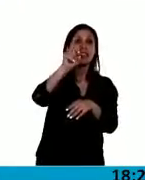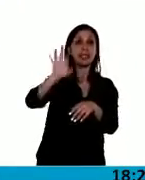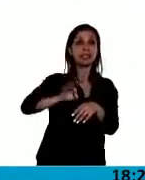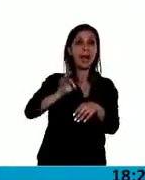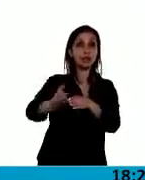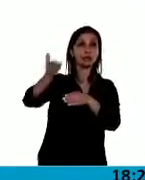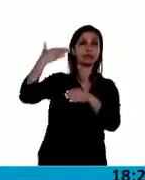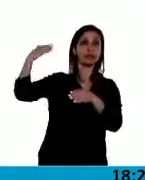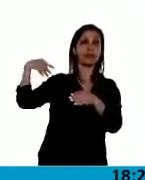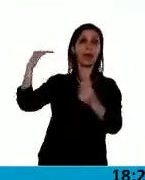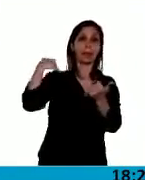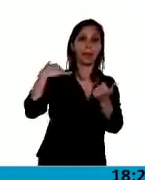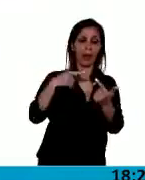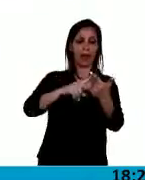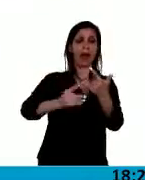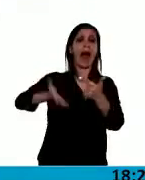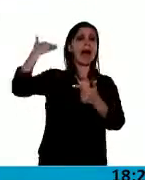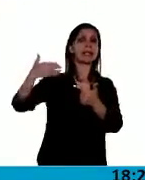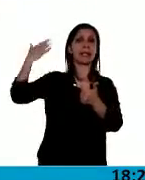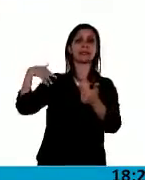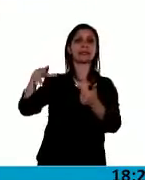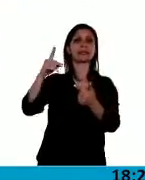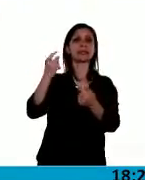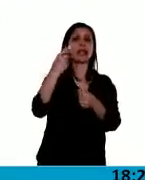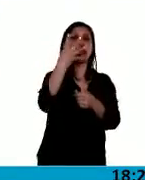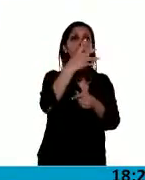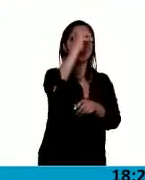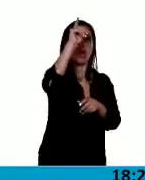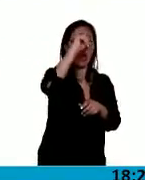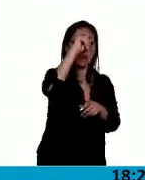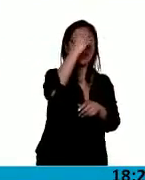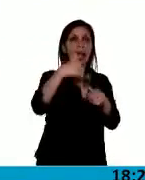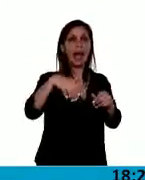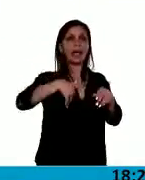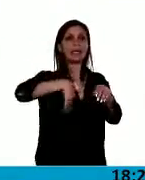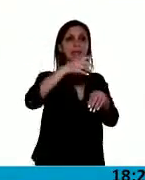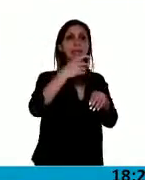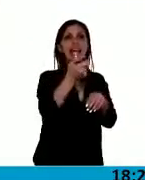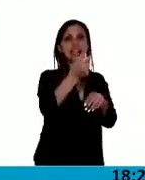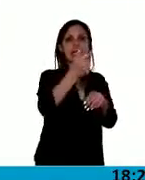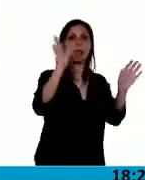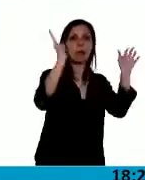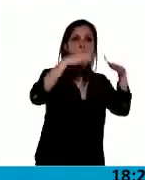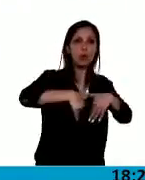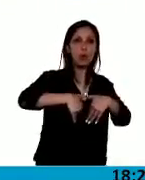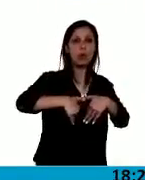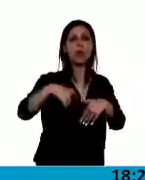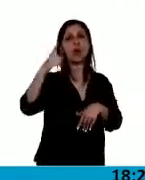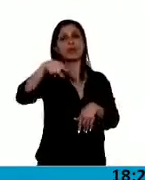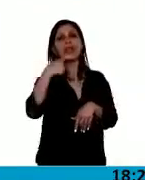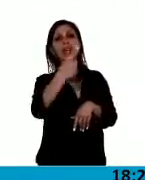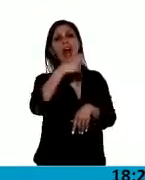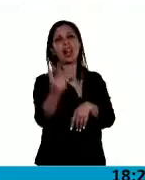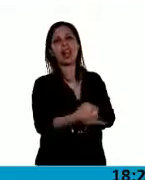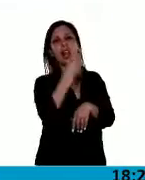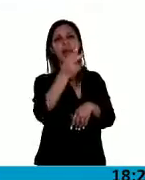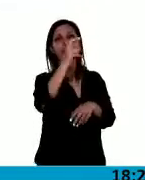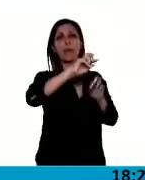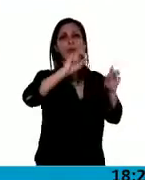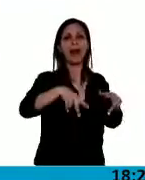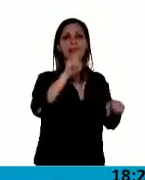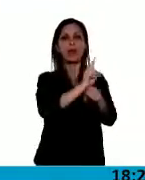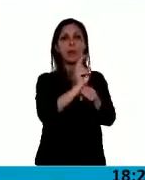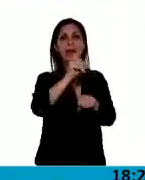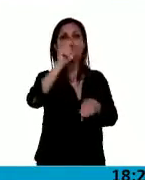María Eugenia Vidal, parece que se olvidaron de los 4 hospitales con riesgo de demolición que recibimos. Bastardearon el plan de guardias, bastardearon el SAME Provincia y hoy